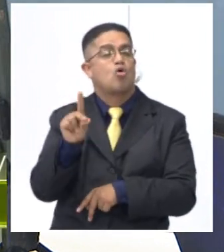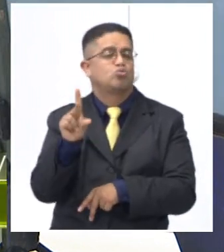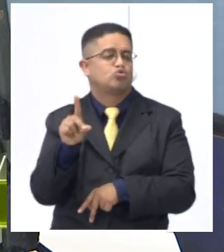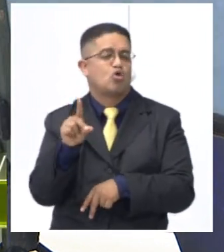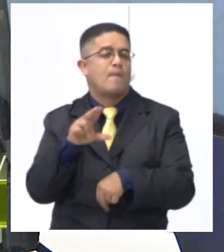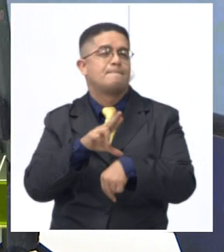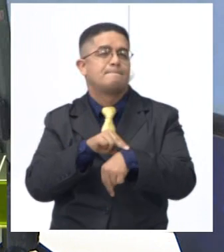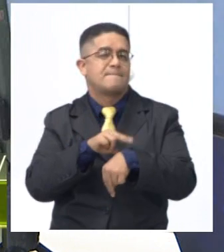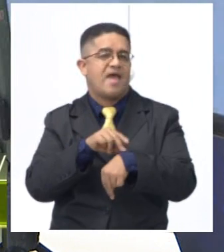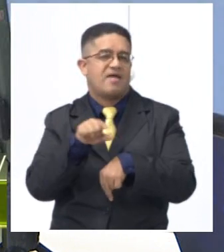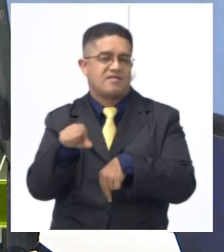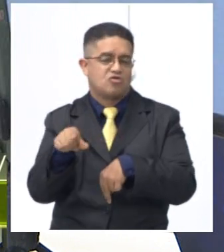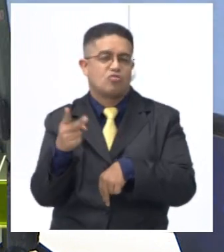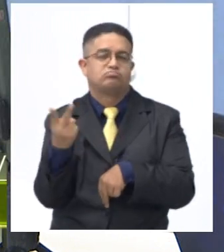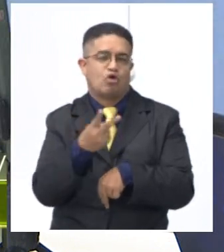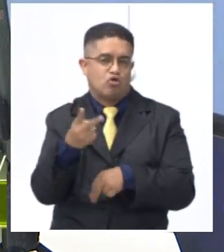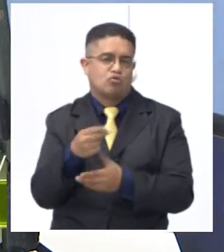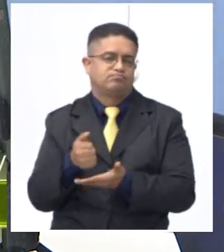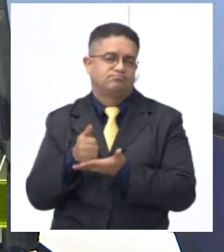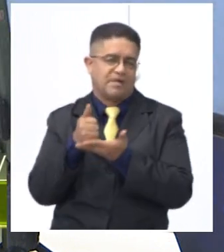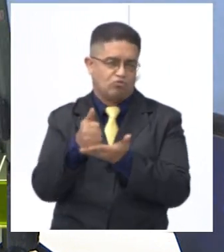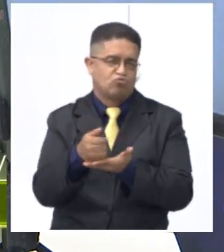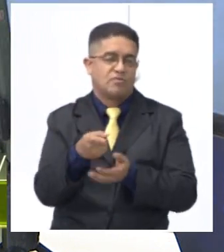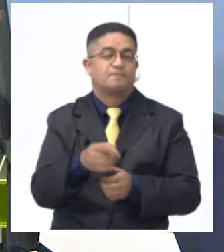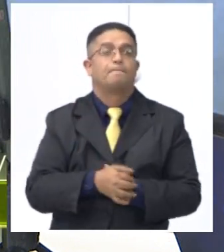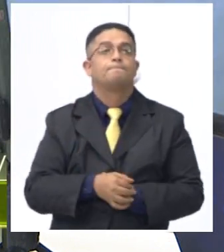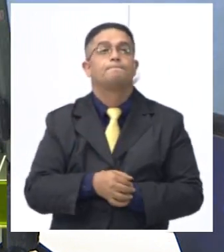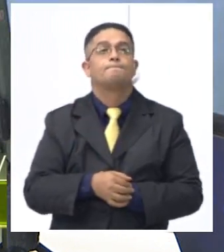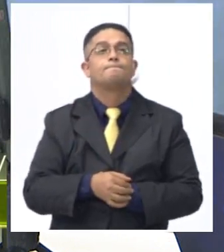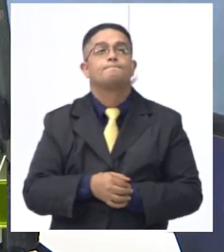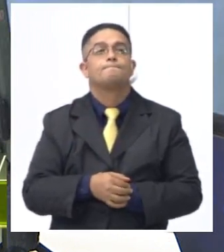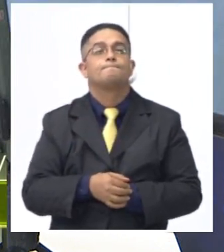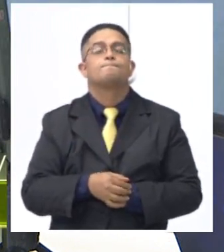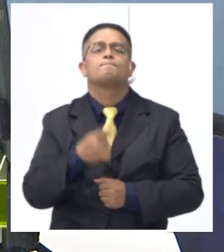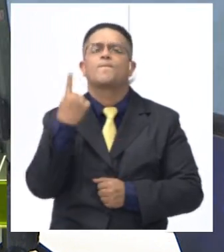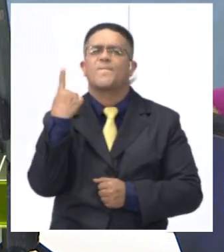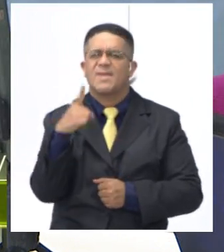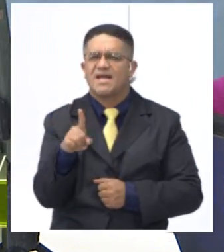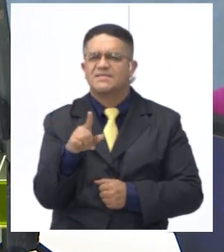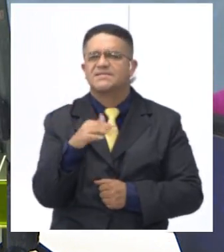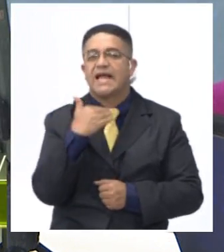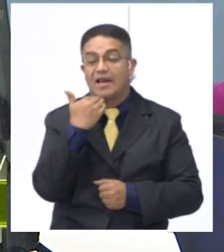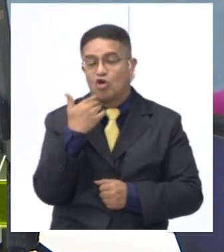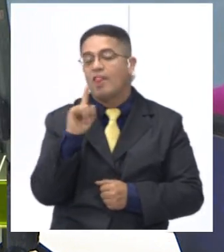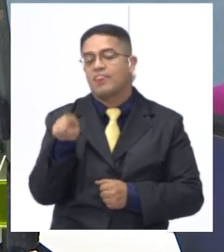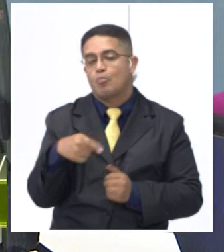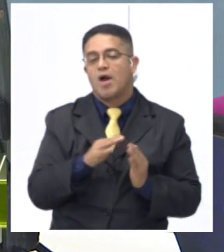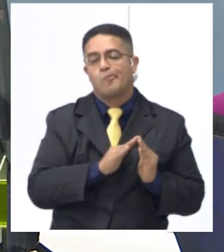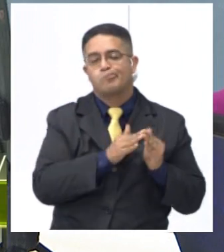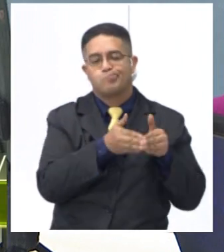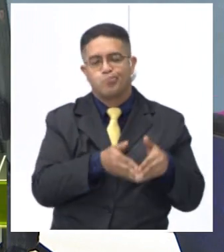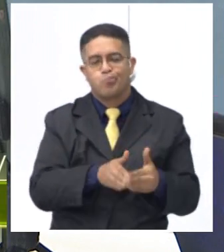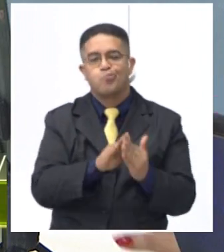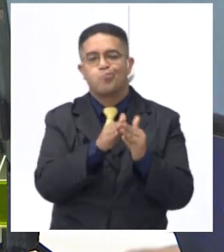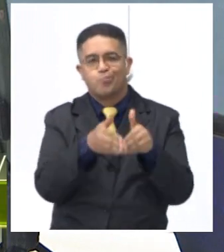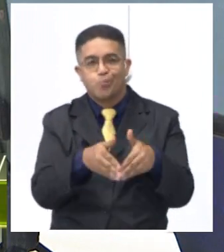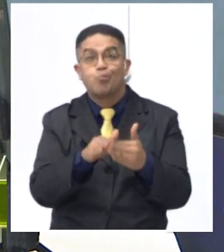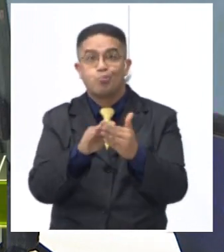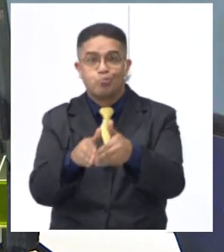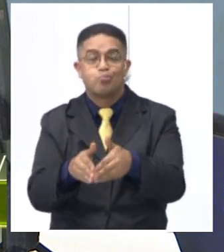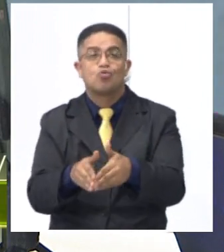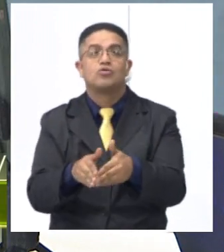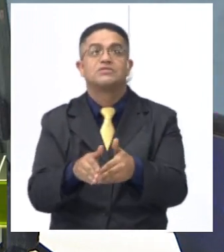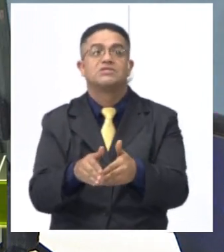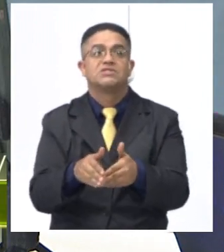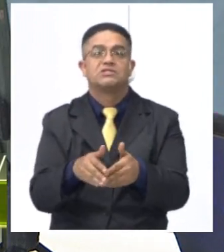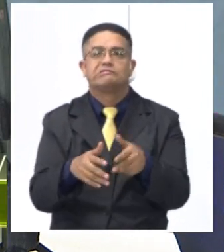Joseph Salvani, que era el que lo ayudaba. Hay un episodio, porque después de que pasan por todo este periplo de vacunar